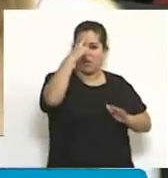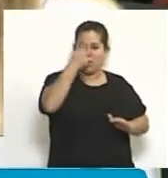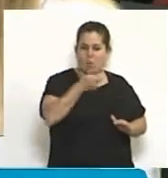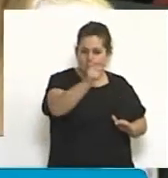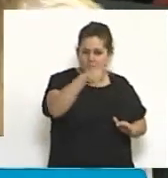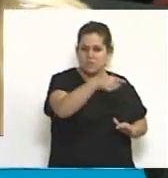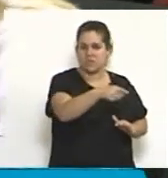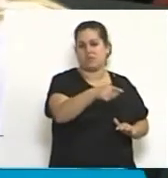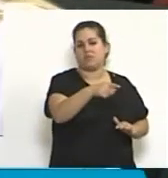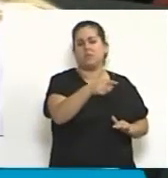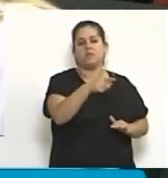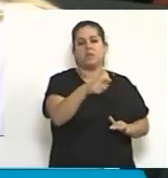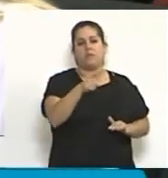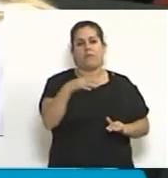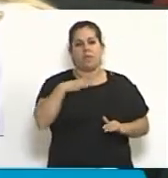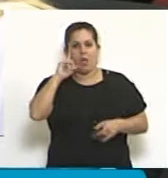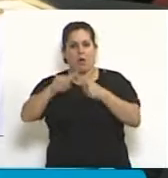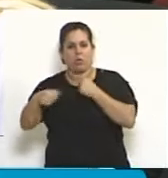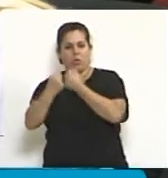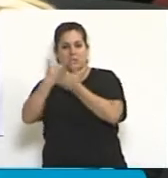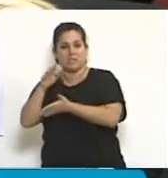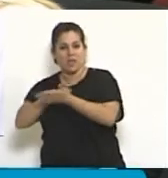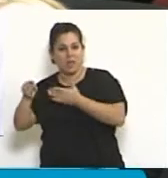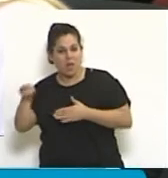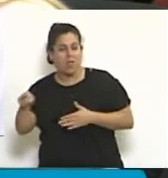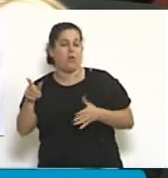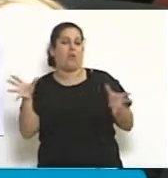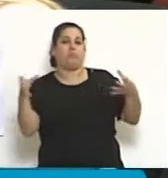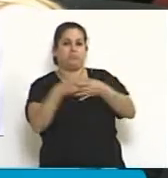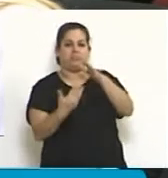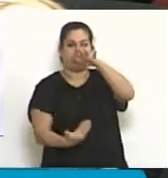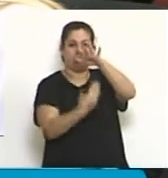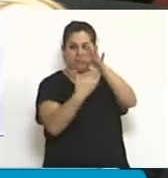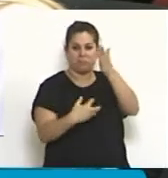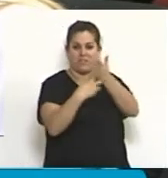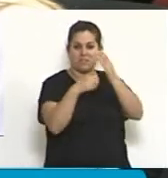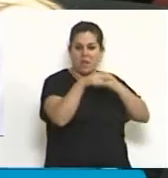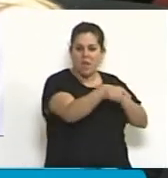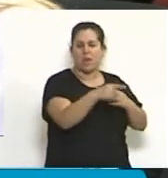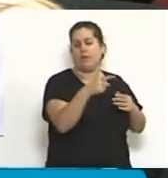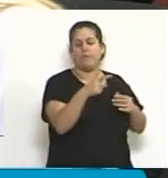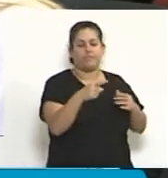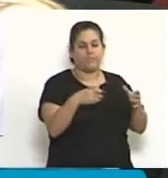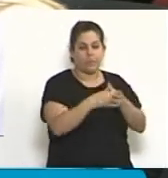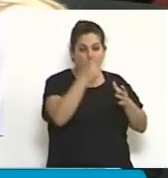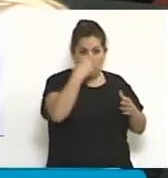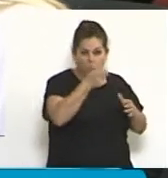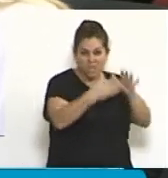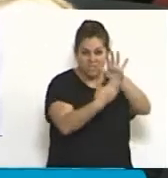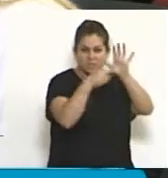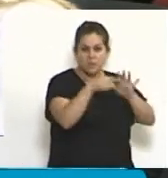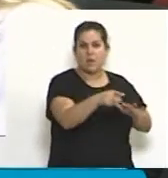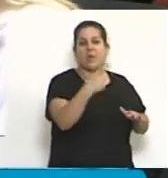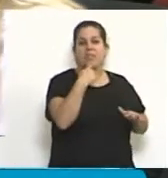el acuerdo del Senado, que el Consejo de la Magistratura designará a los subrogantes de la lista aprobada por el plenario.